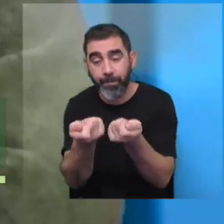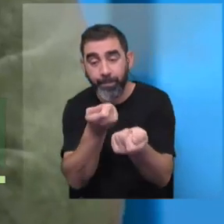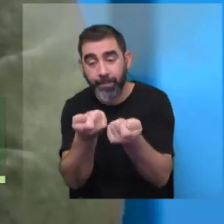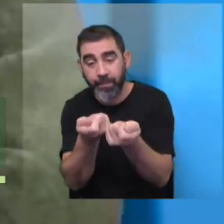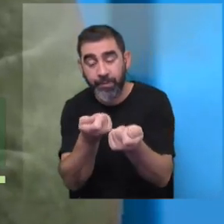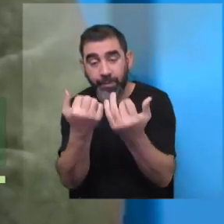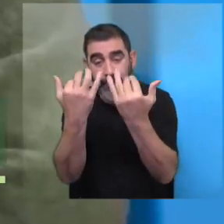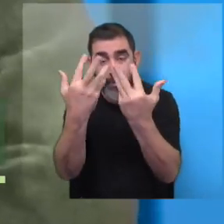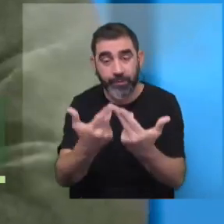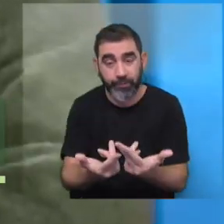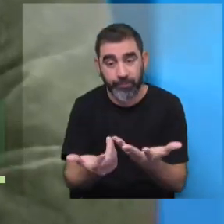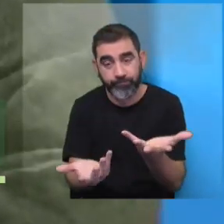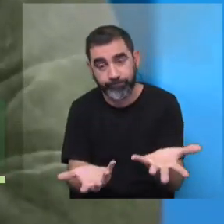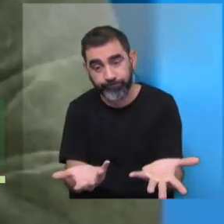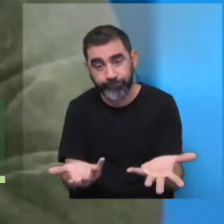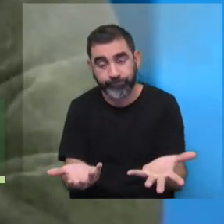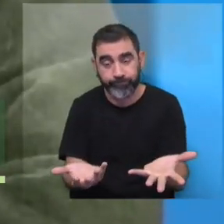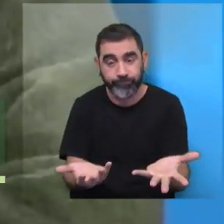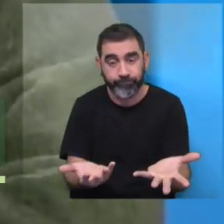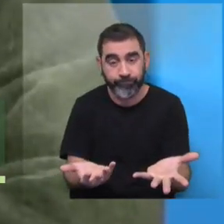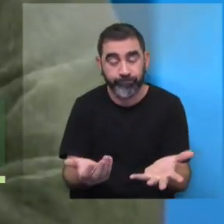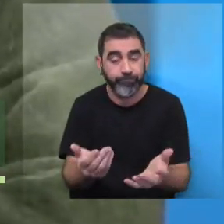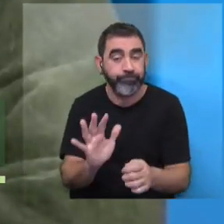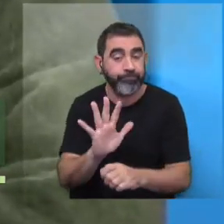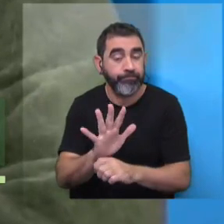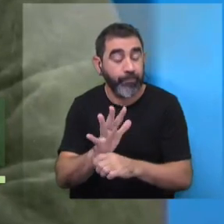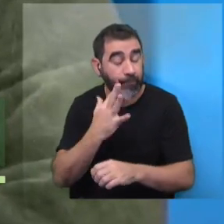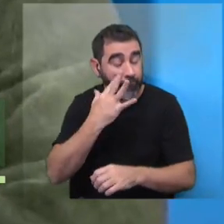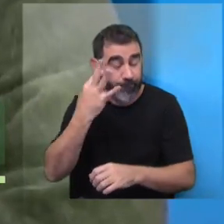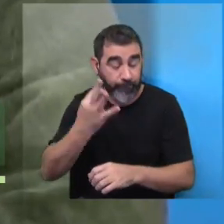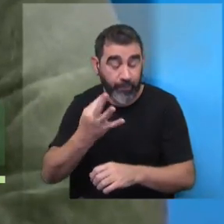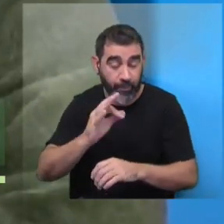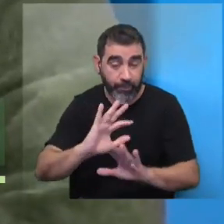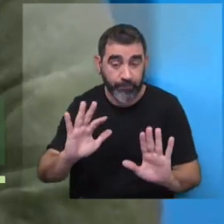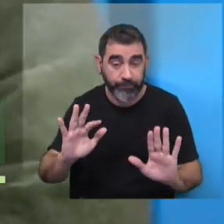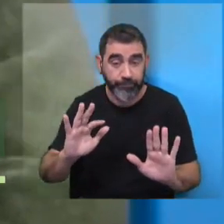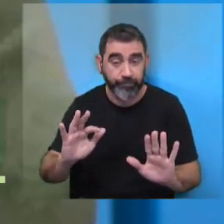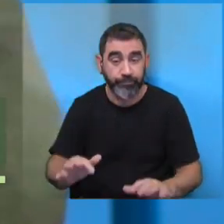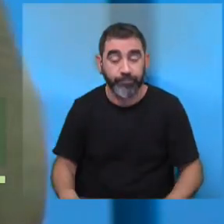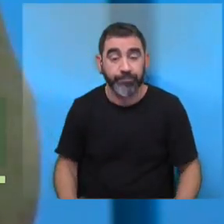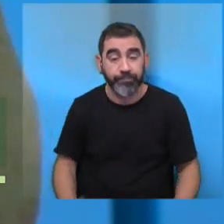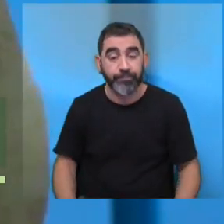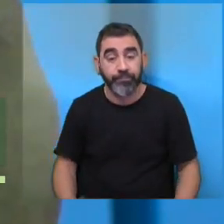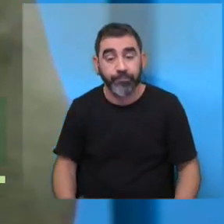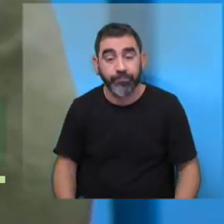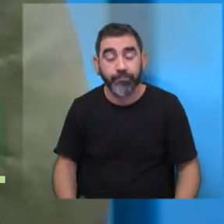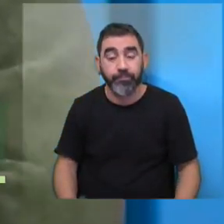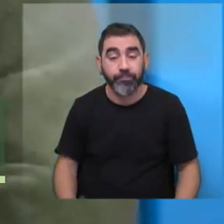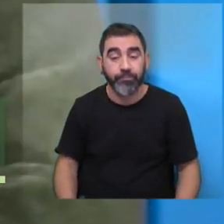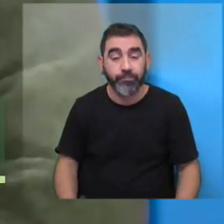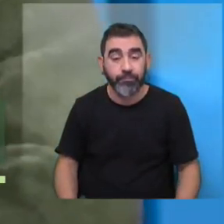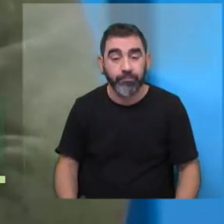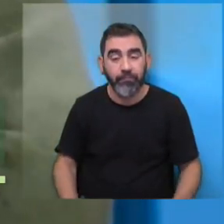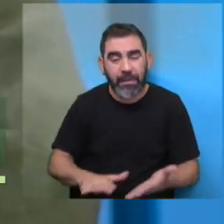la organización caracterizada por realmente este en primer lugar